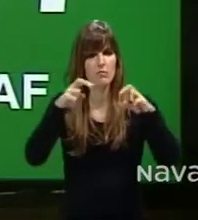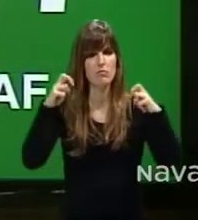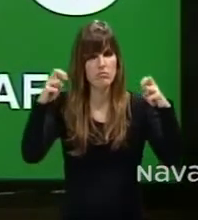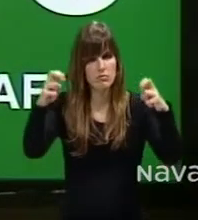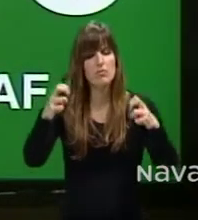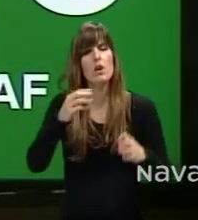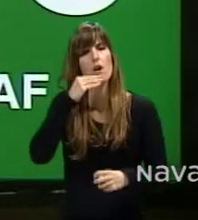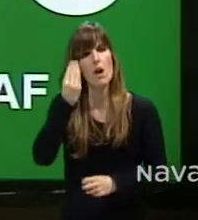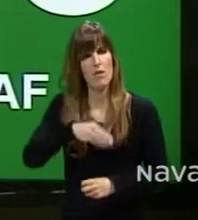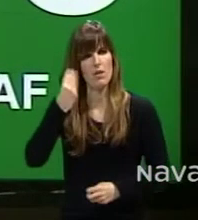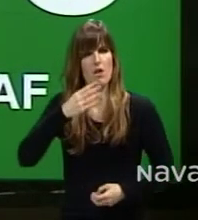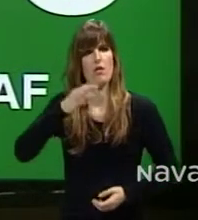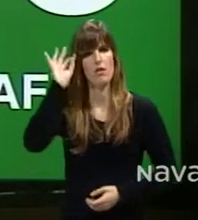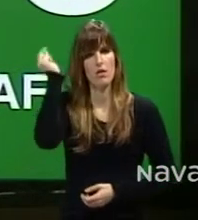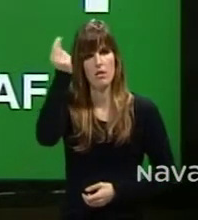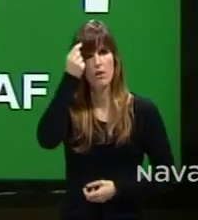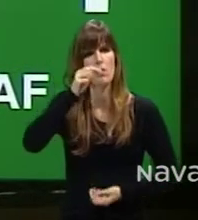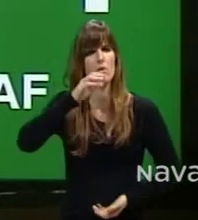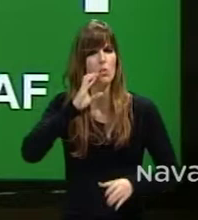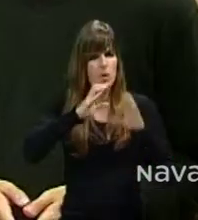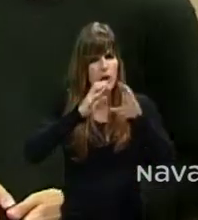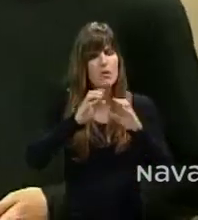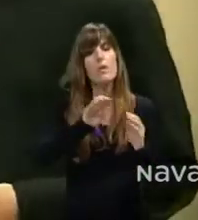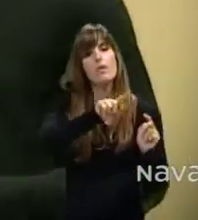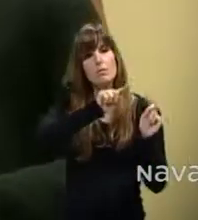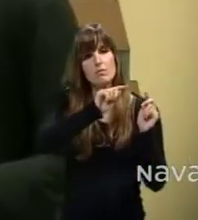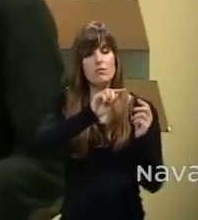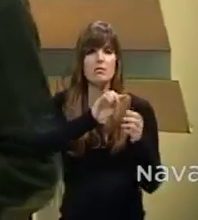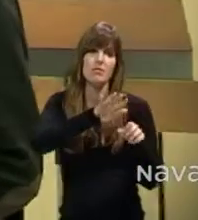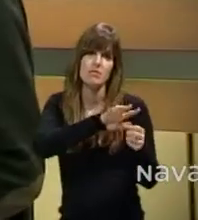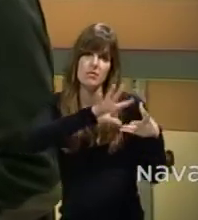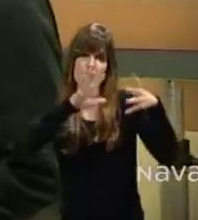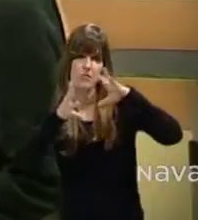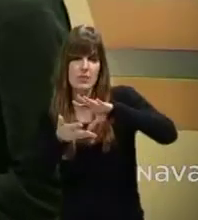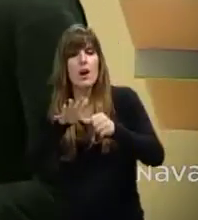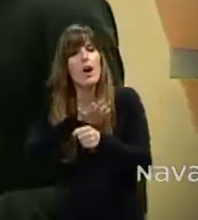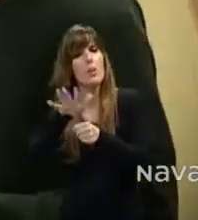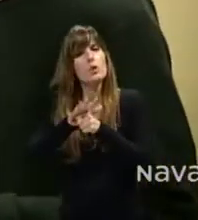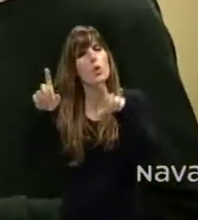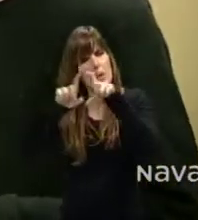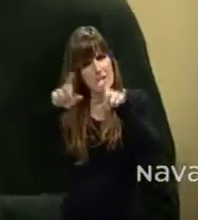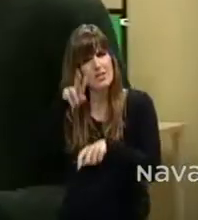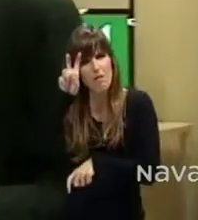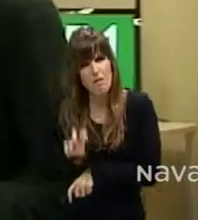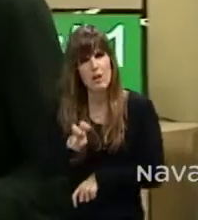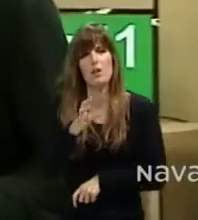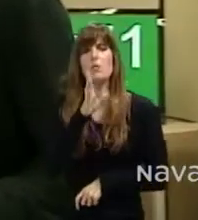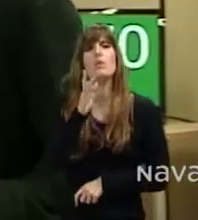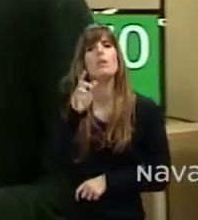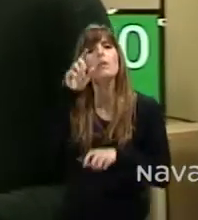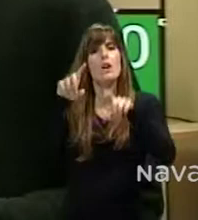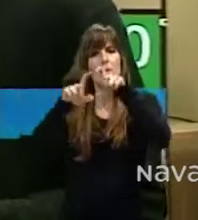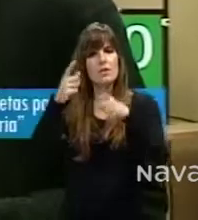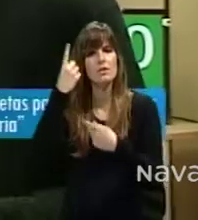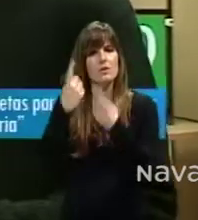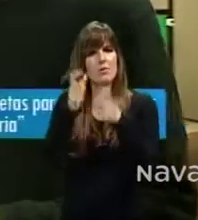extrapolar perfectamente a otros ámbitos, como es el empresarial. Consideramos que hay muchas empresas que actualmente tienen grandes handicaps de